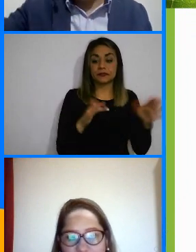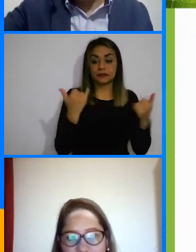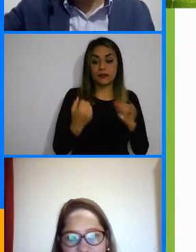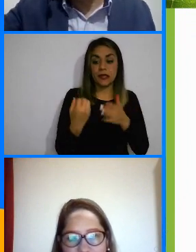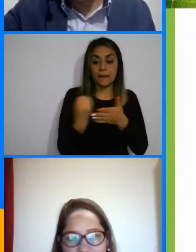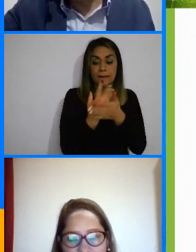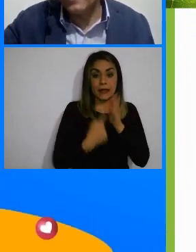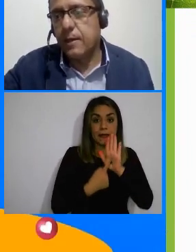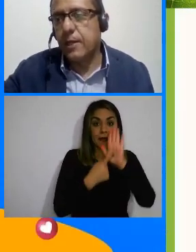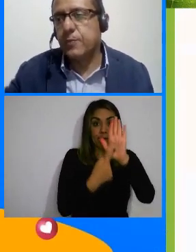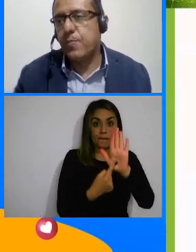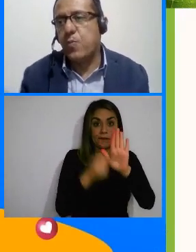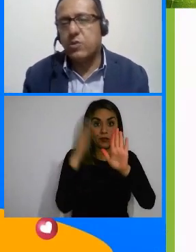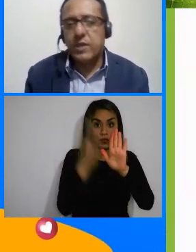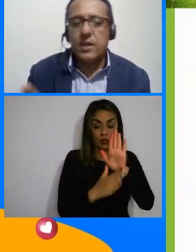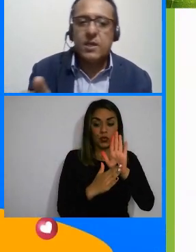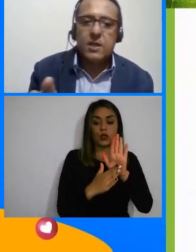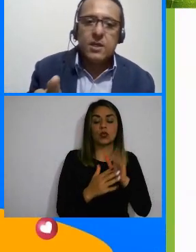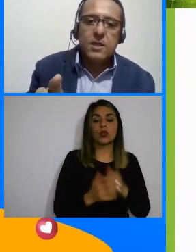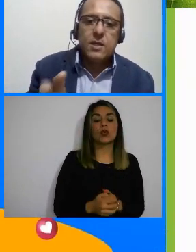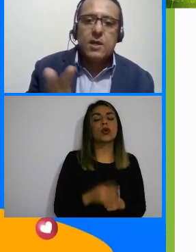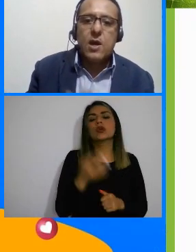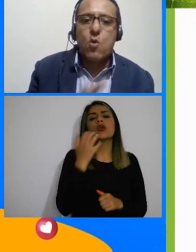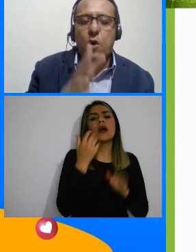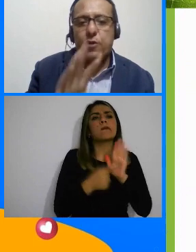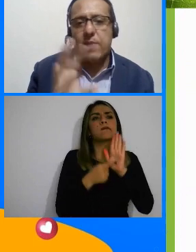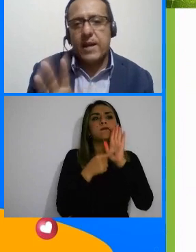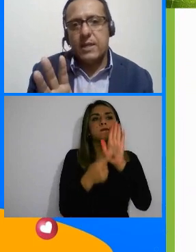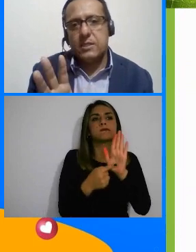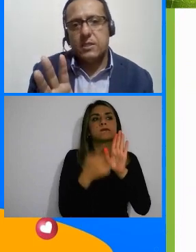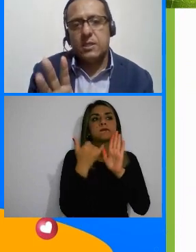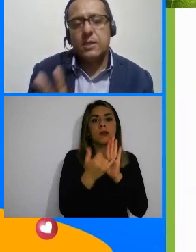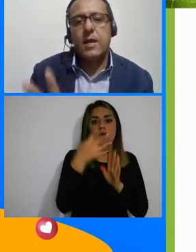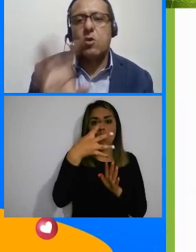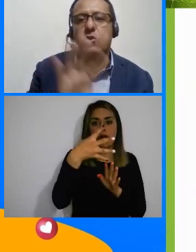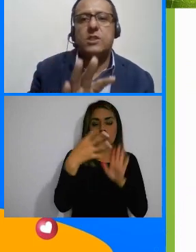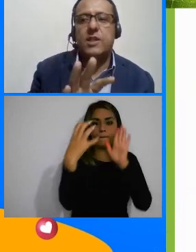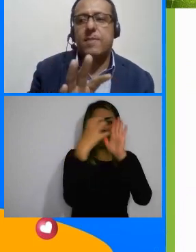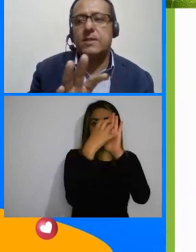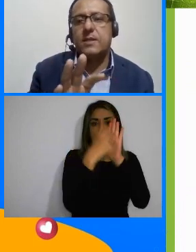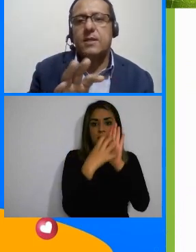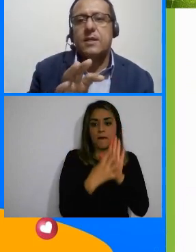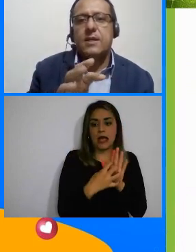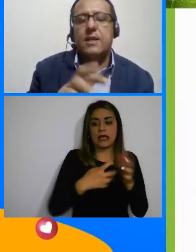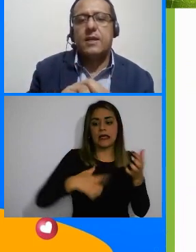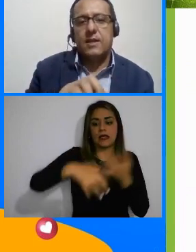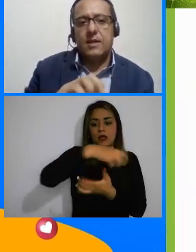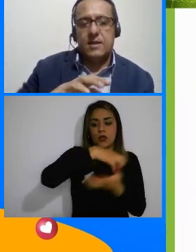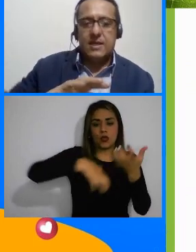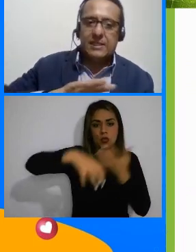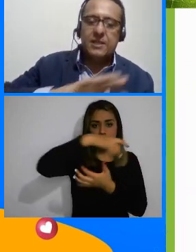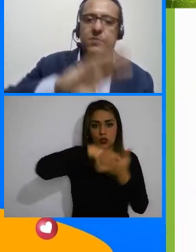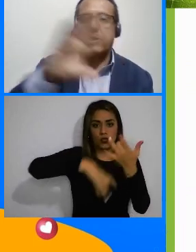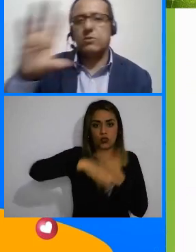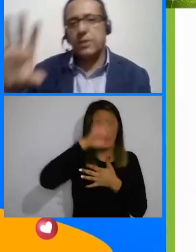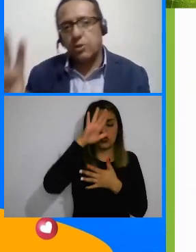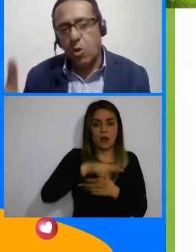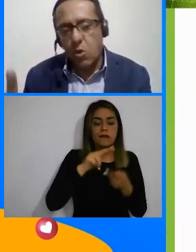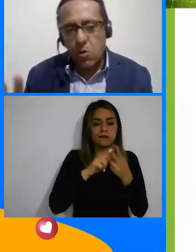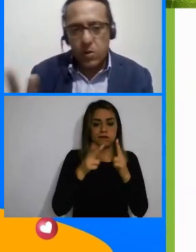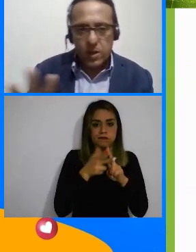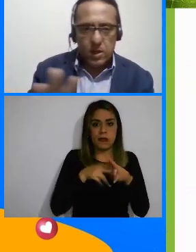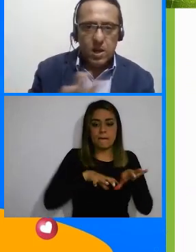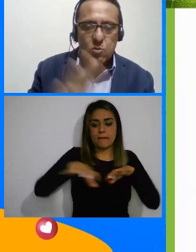aquí les puse 4 imágenes de ecosistemas que están dispersos